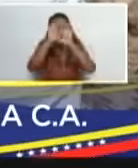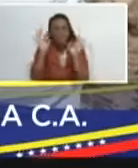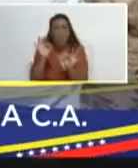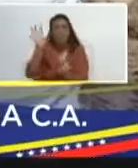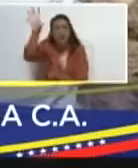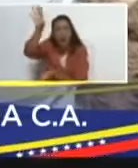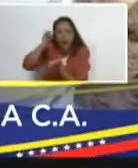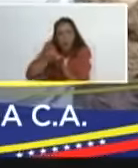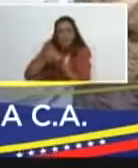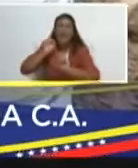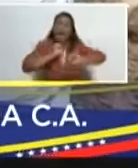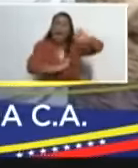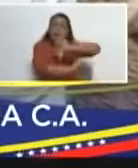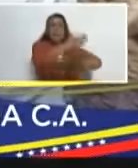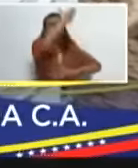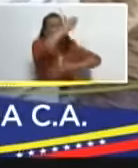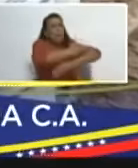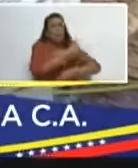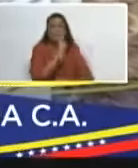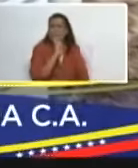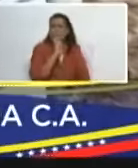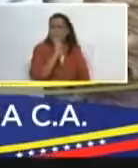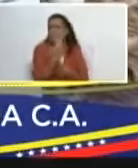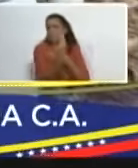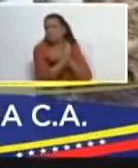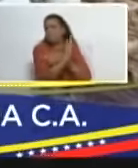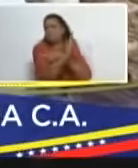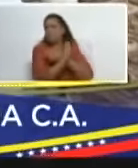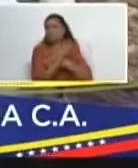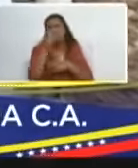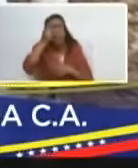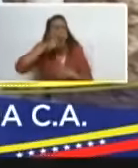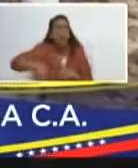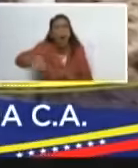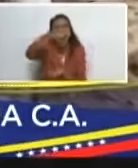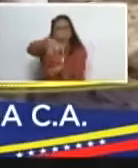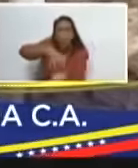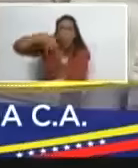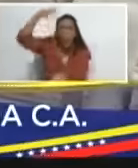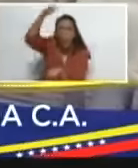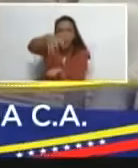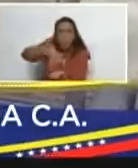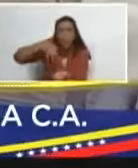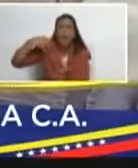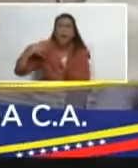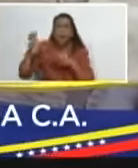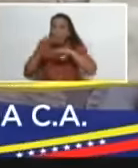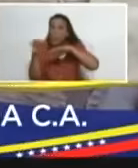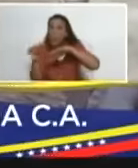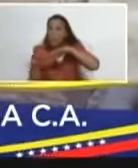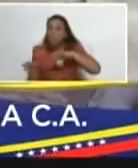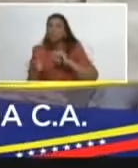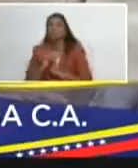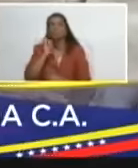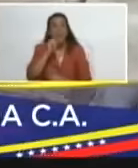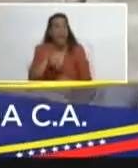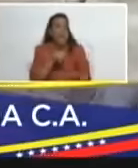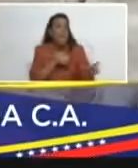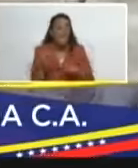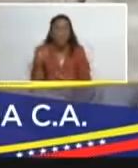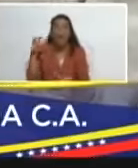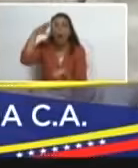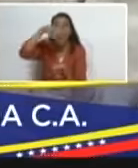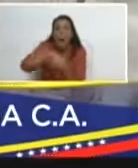ese antibloqueo que a todos nos afecta. Afecta a un país, afecta a una región, afecta a un sector, afecta a un municipio. Y lo tenemos aquí